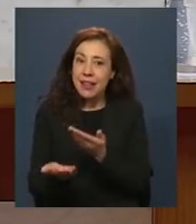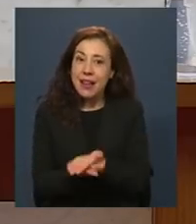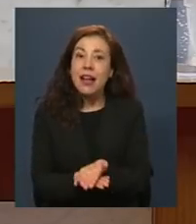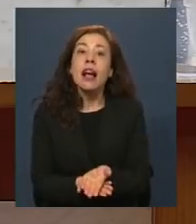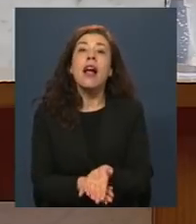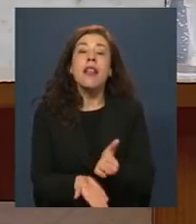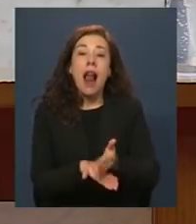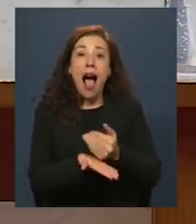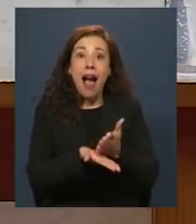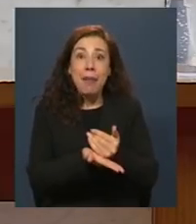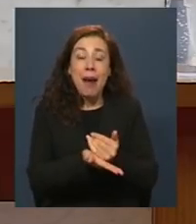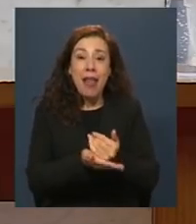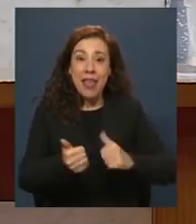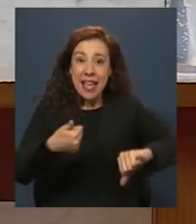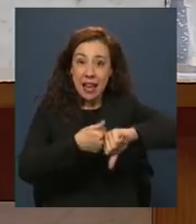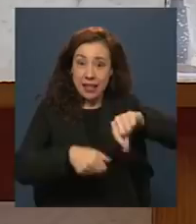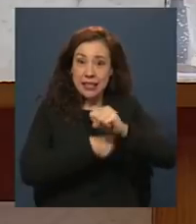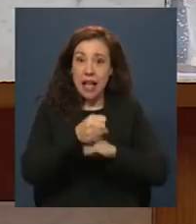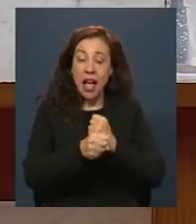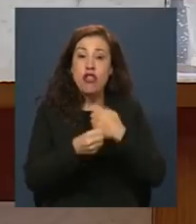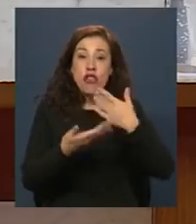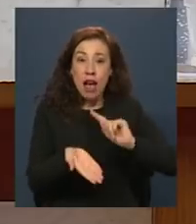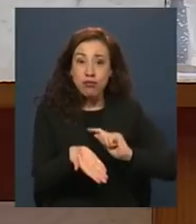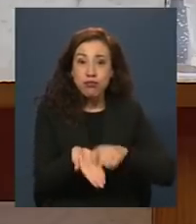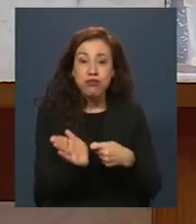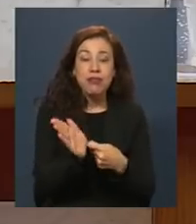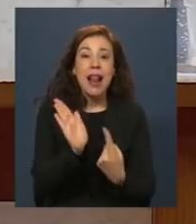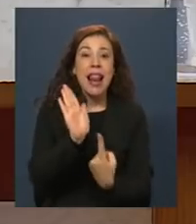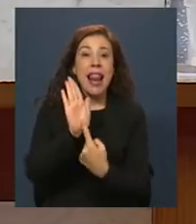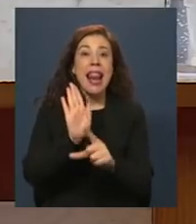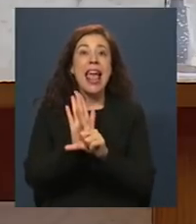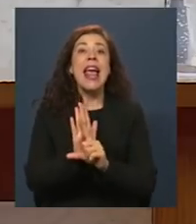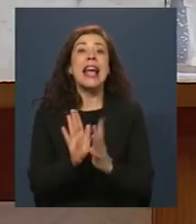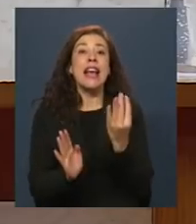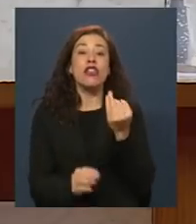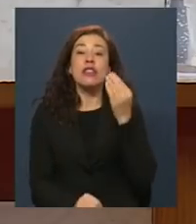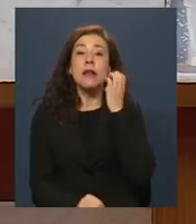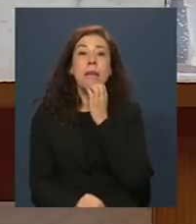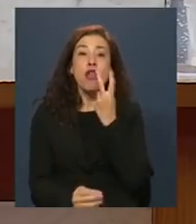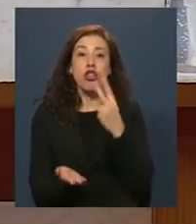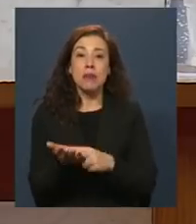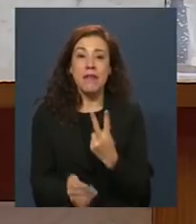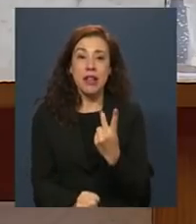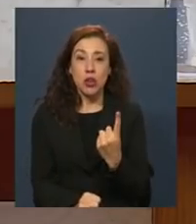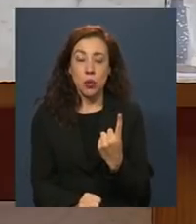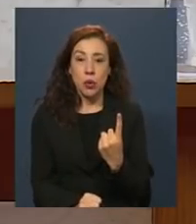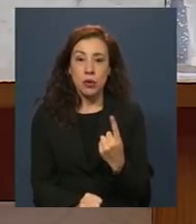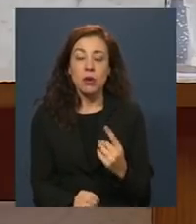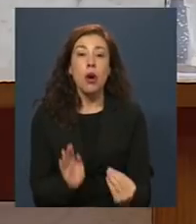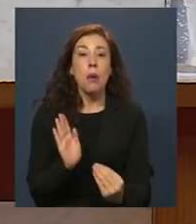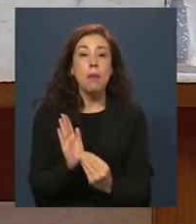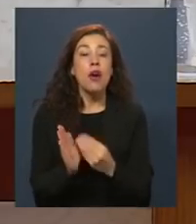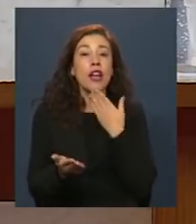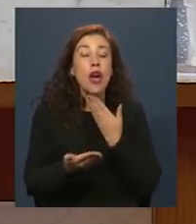género de este año y fue publicada como ley el 14 de mayo del año 2021. Establece que al momento de inscribir